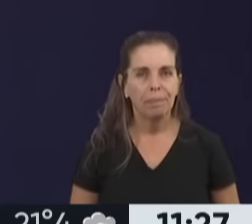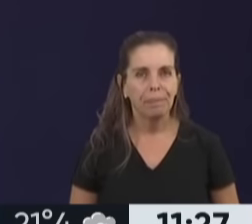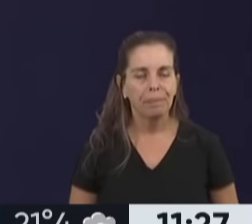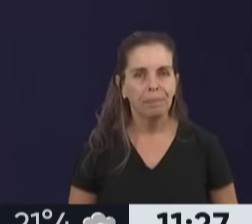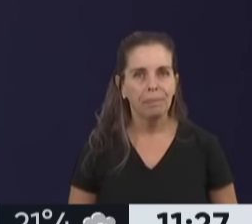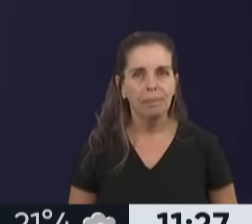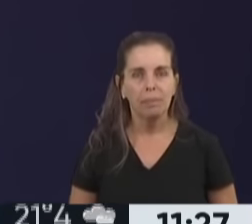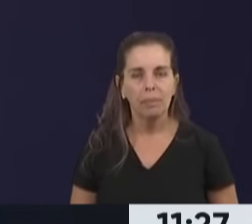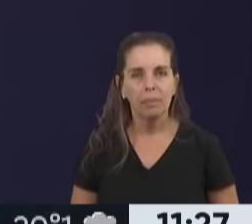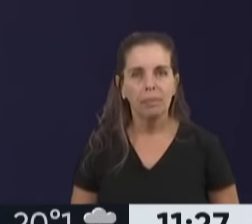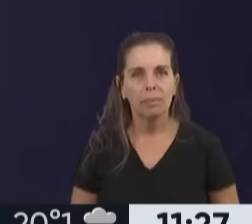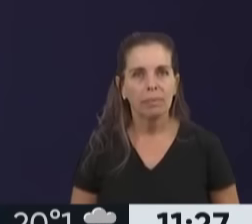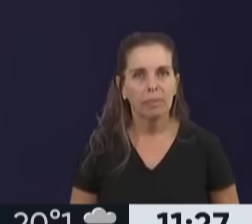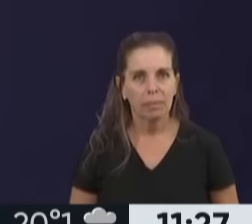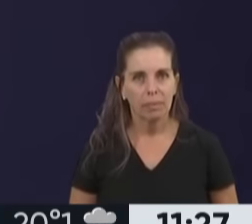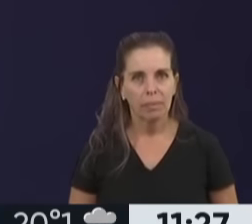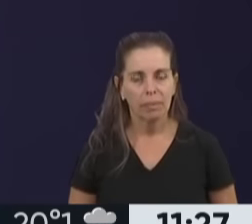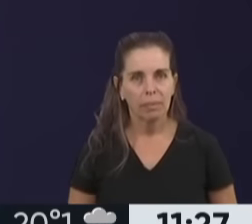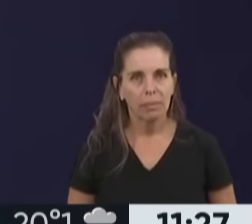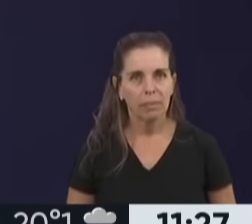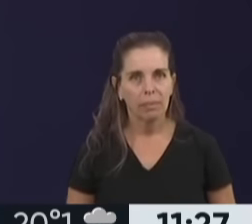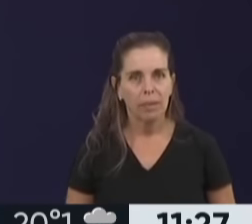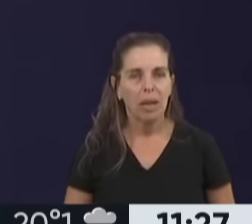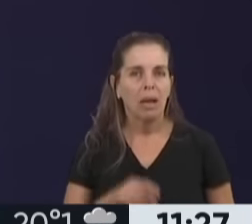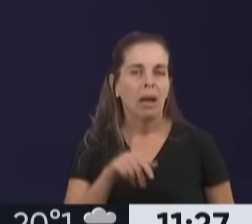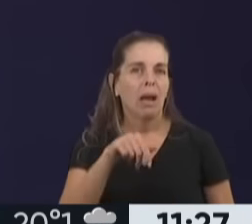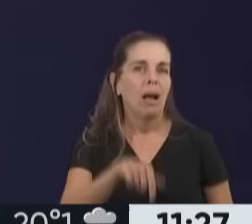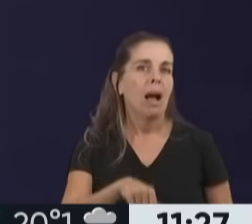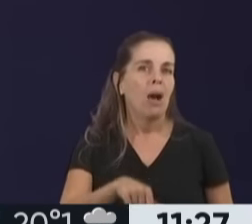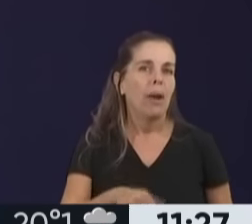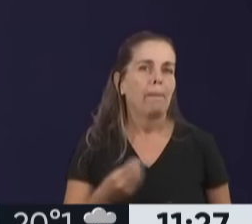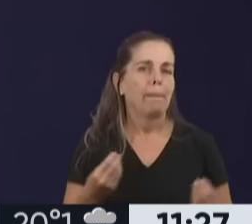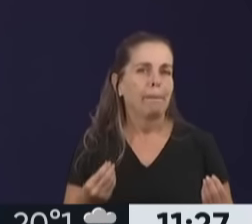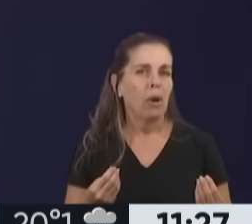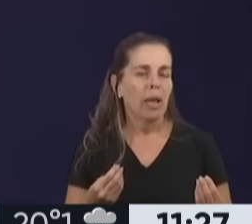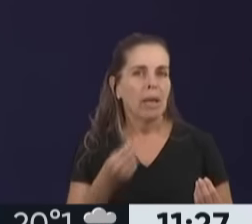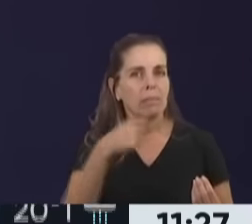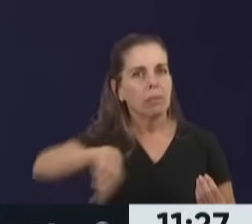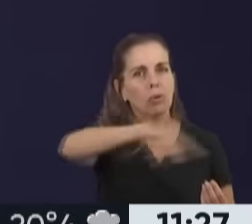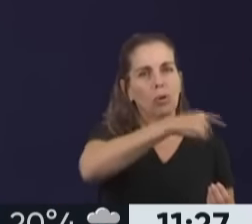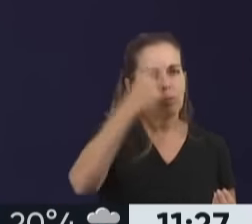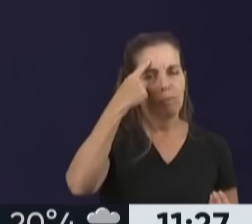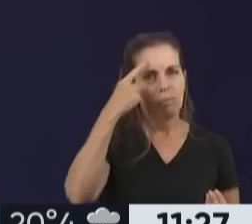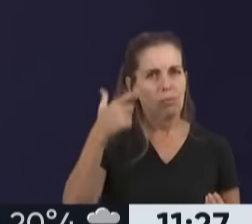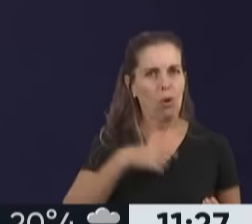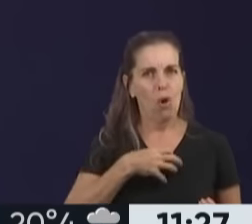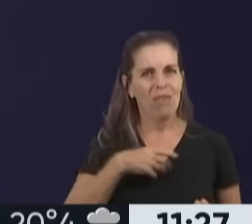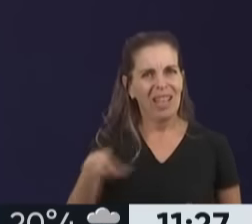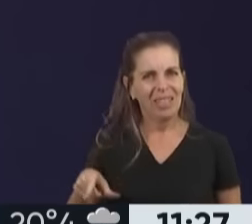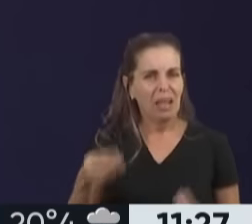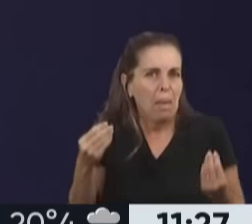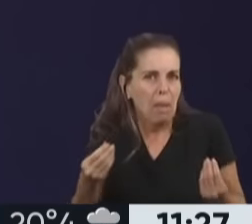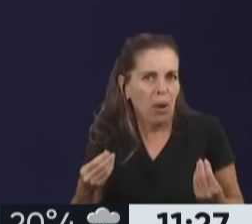por qué ahora o por el TT es uno deba no confiar o perder credibilidad en el indec